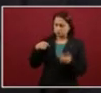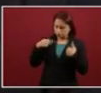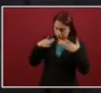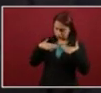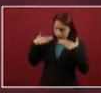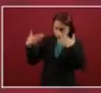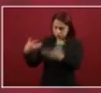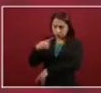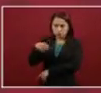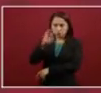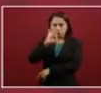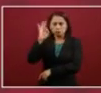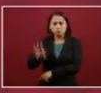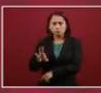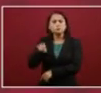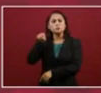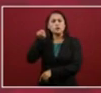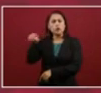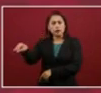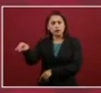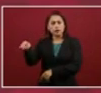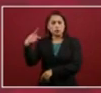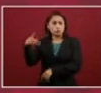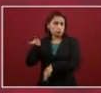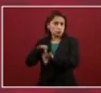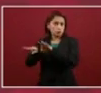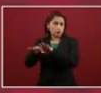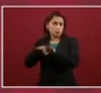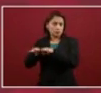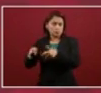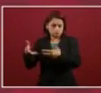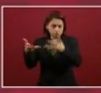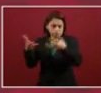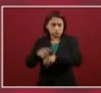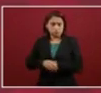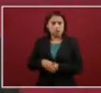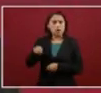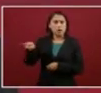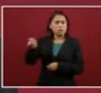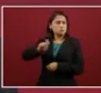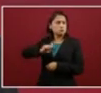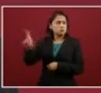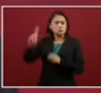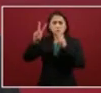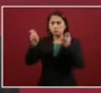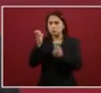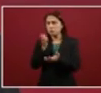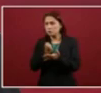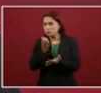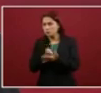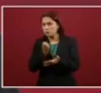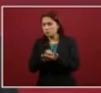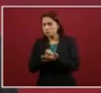para este hacer su trabajo es muy buen economista muy buen